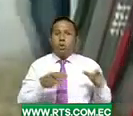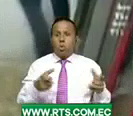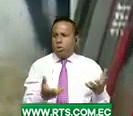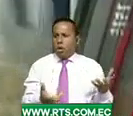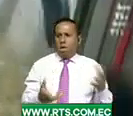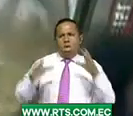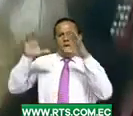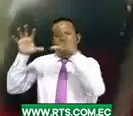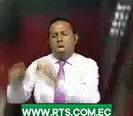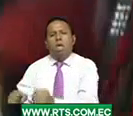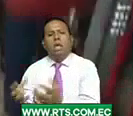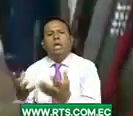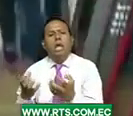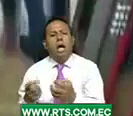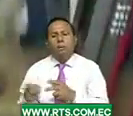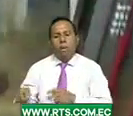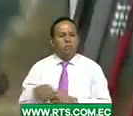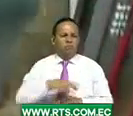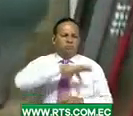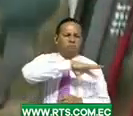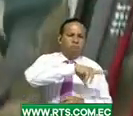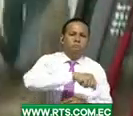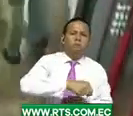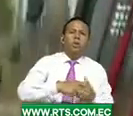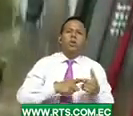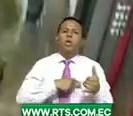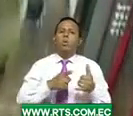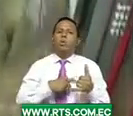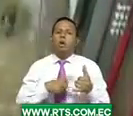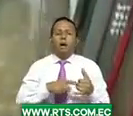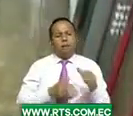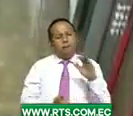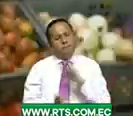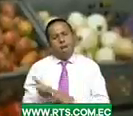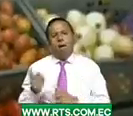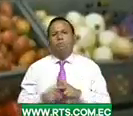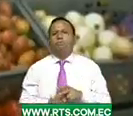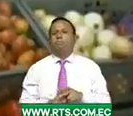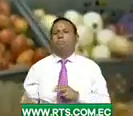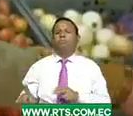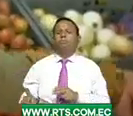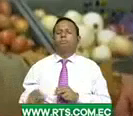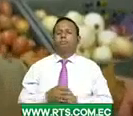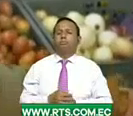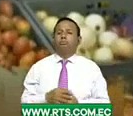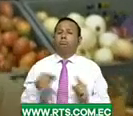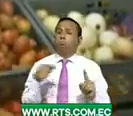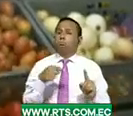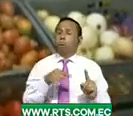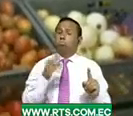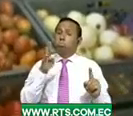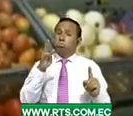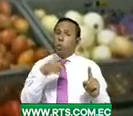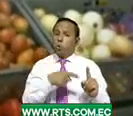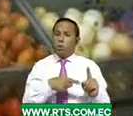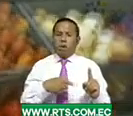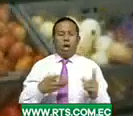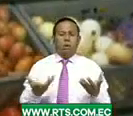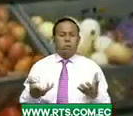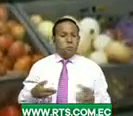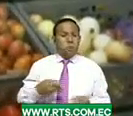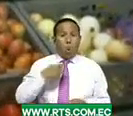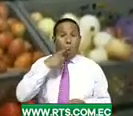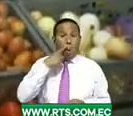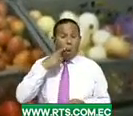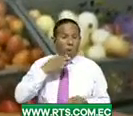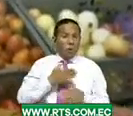detenerlo, pero logra su cometido, se lleva un celular y escapa del lugar. Ella estaba ahícito y ahí lo que le saca el cuchillo. Y ese